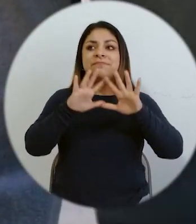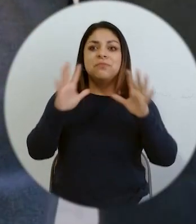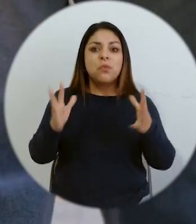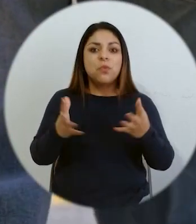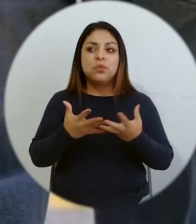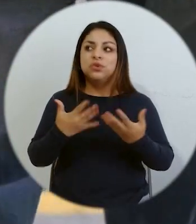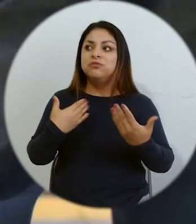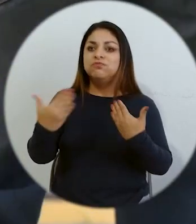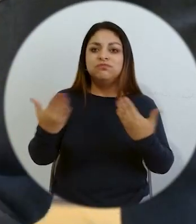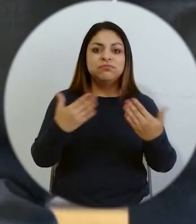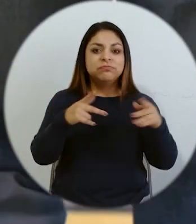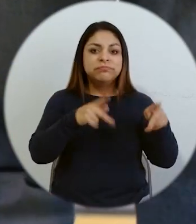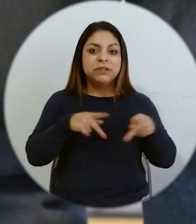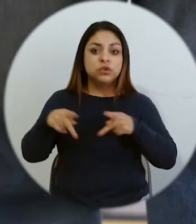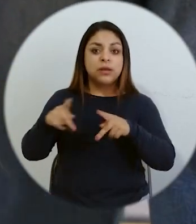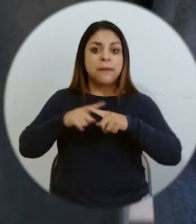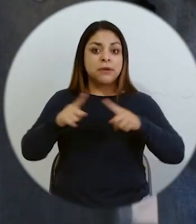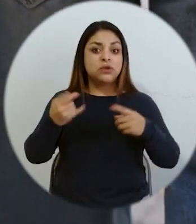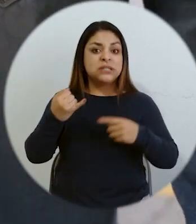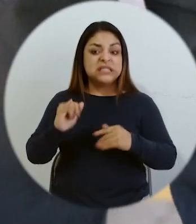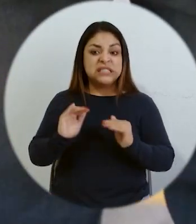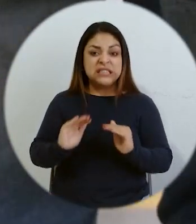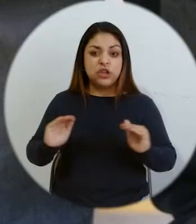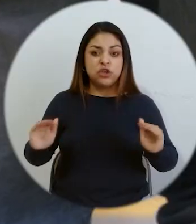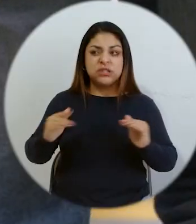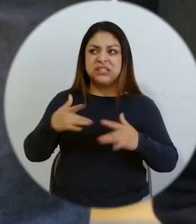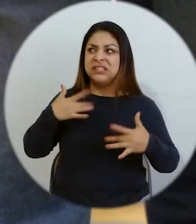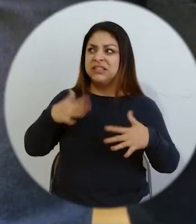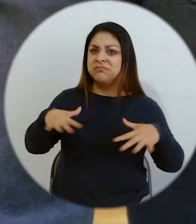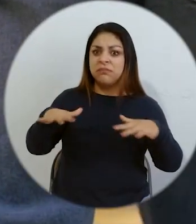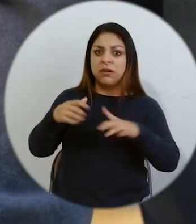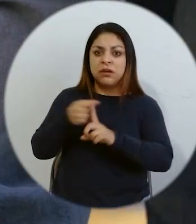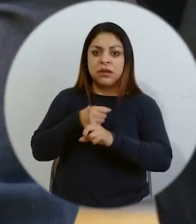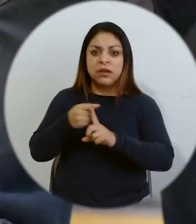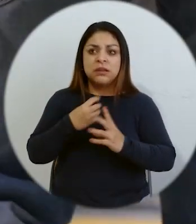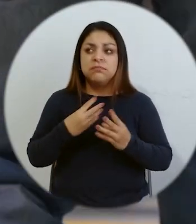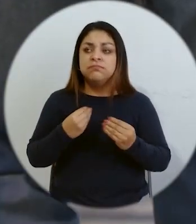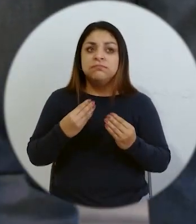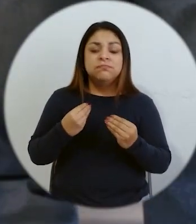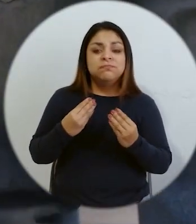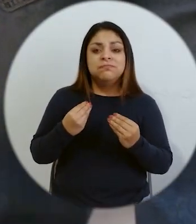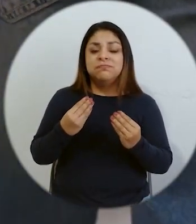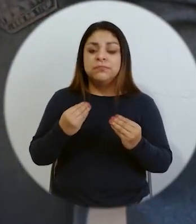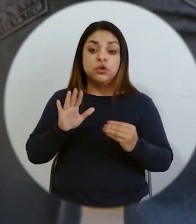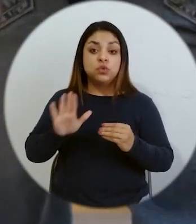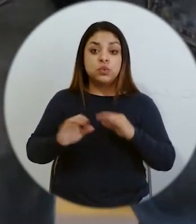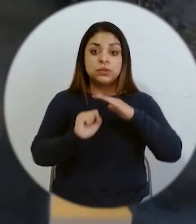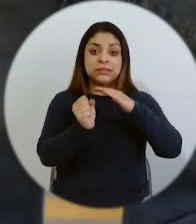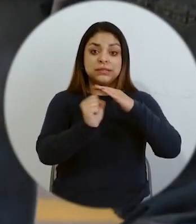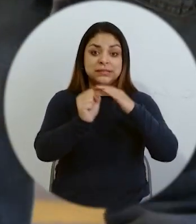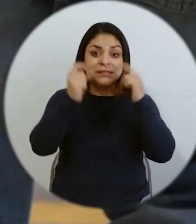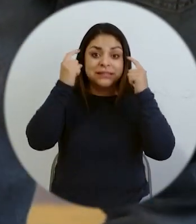viven en espacios violentos, donde lo que se vive es miedo, es temor, su cerebro incluso,